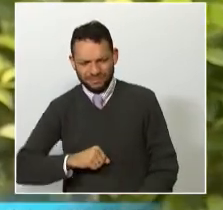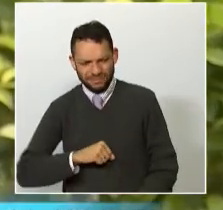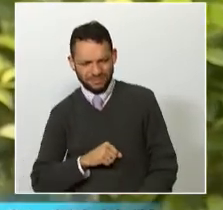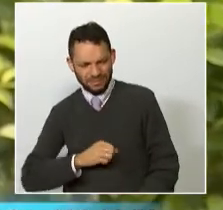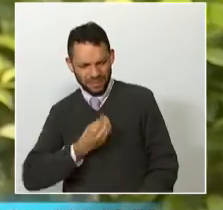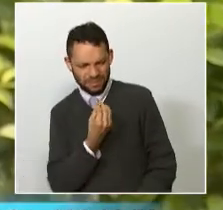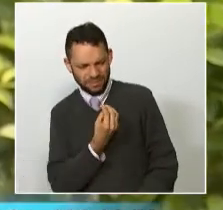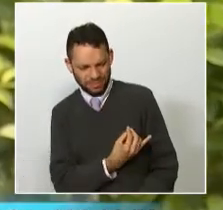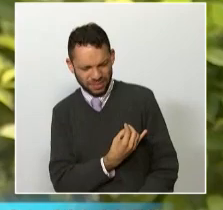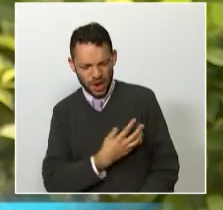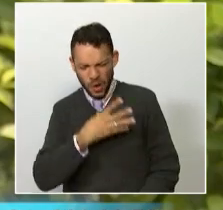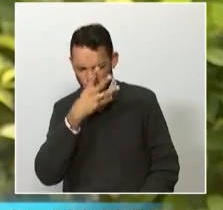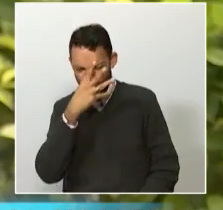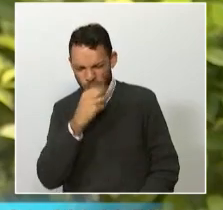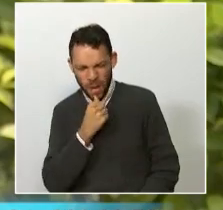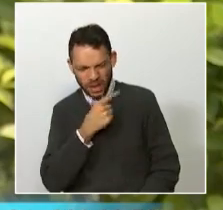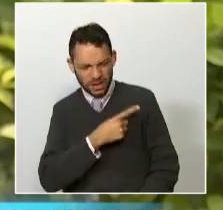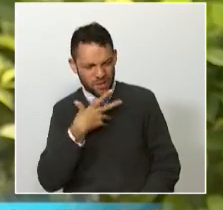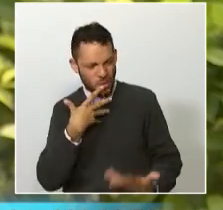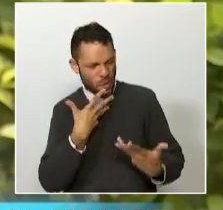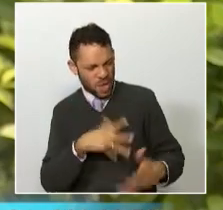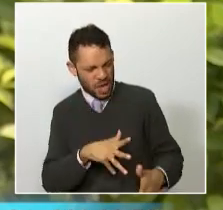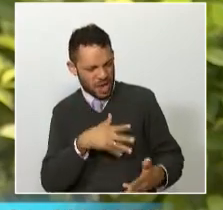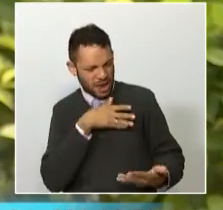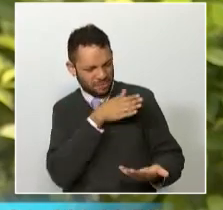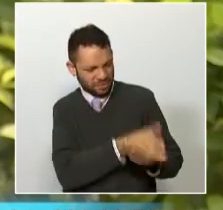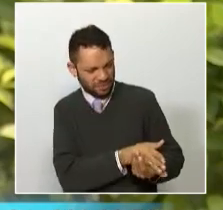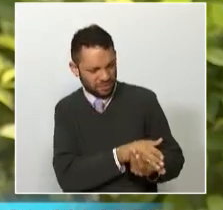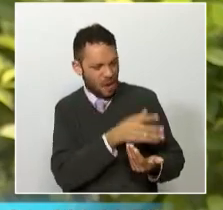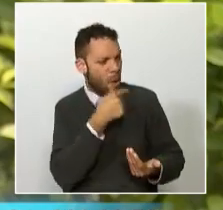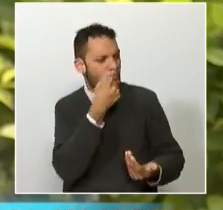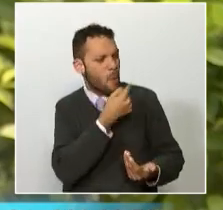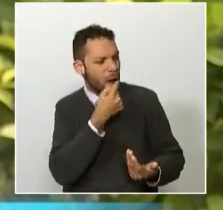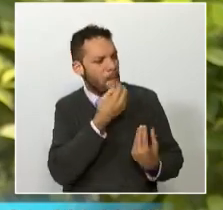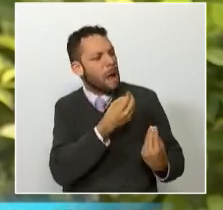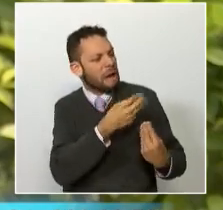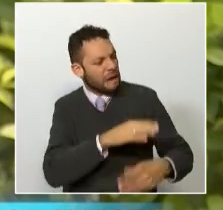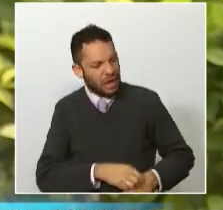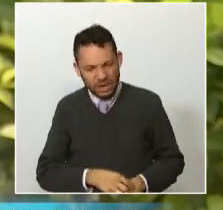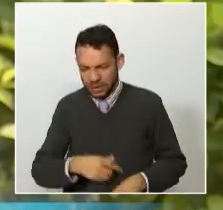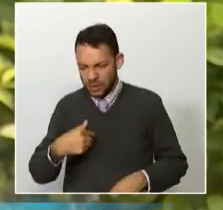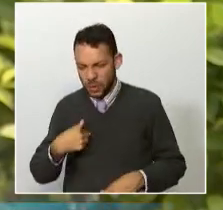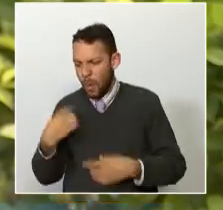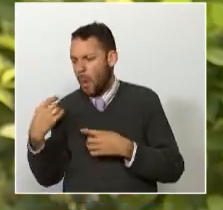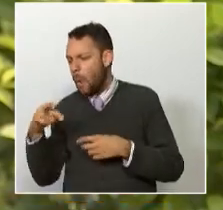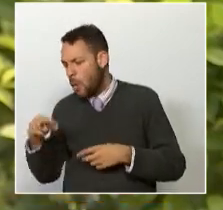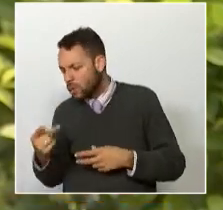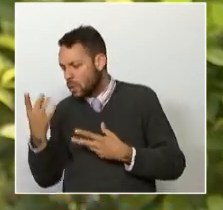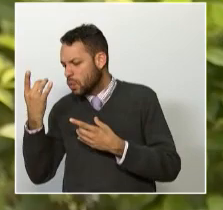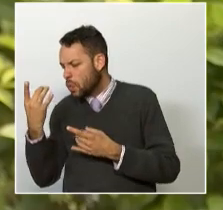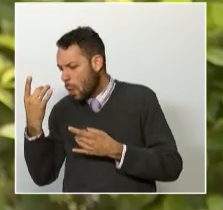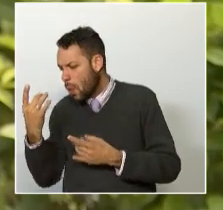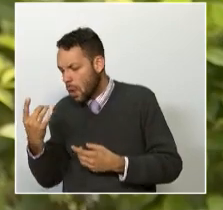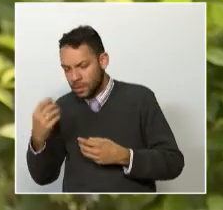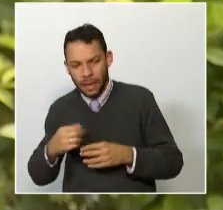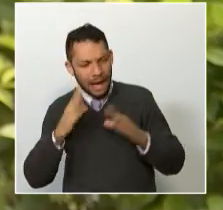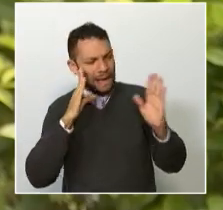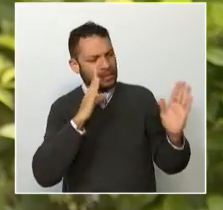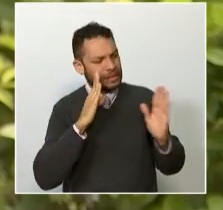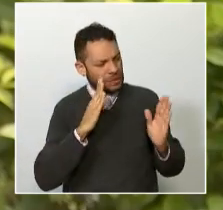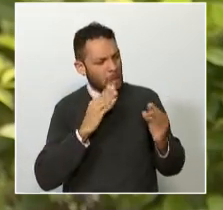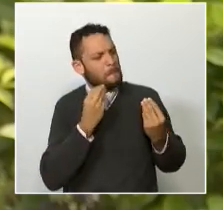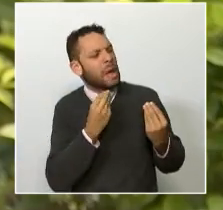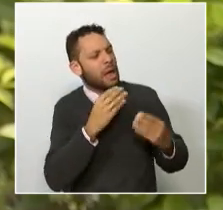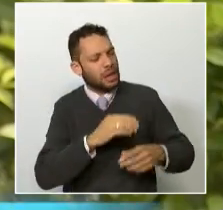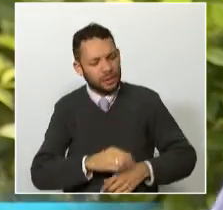la defensiva, no entran amorosos, no quieren entrar. Yo sé que